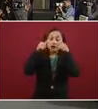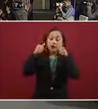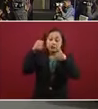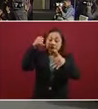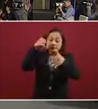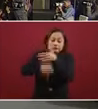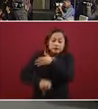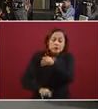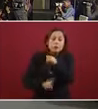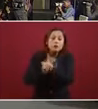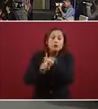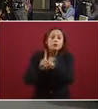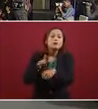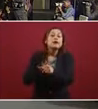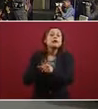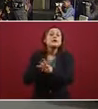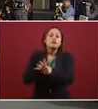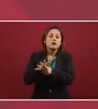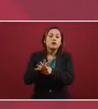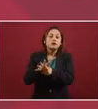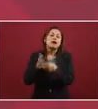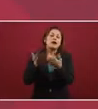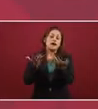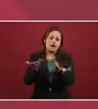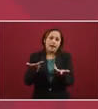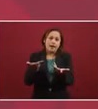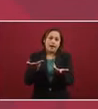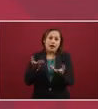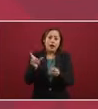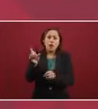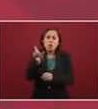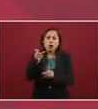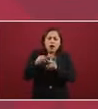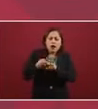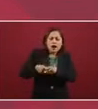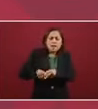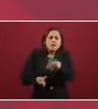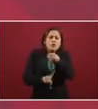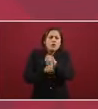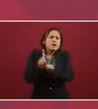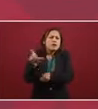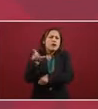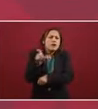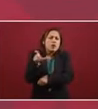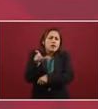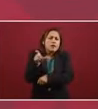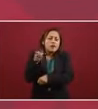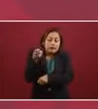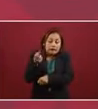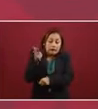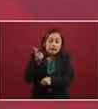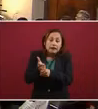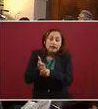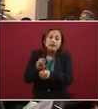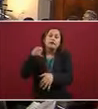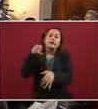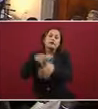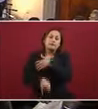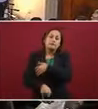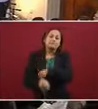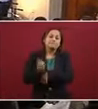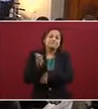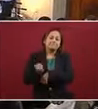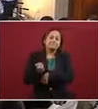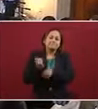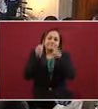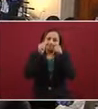Estamos atendiendo el origen del problema, y por eso el que haya